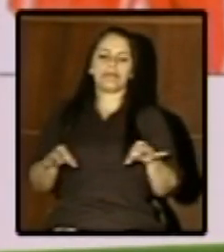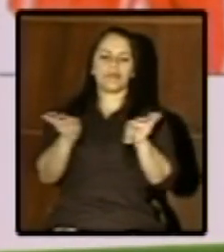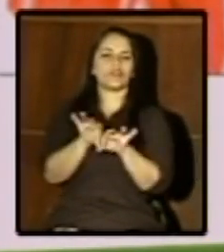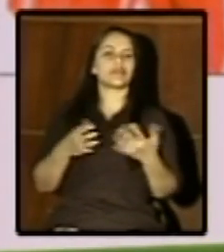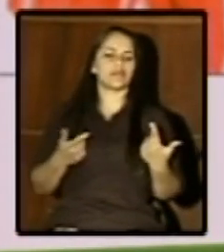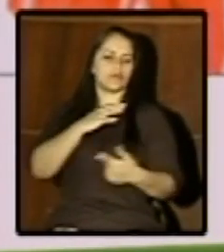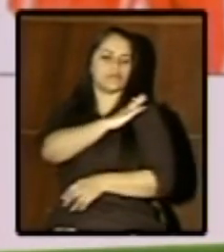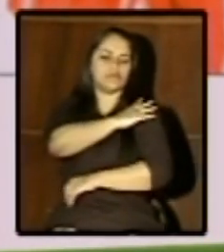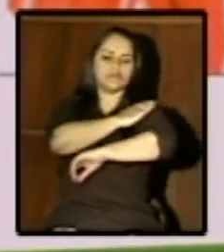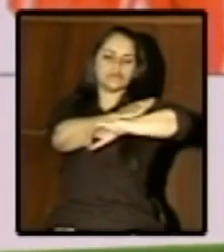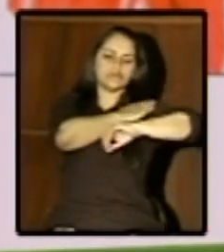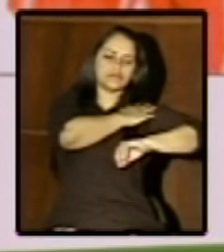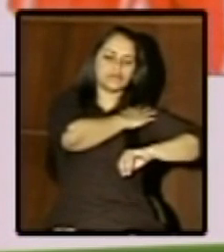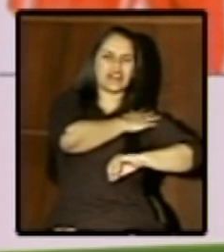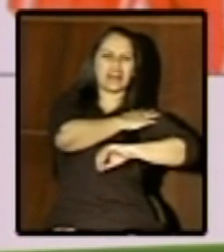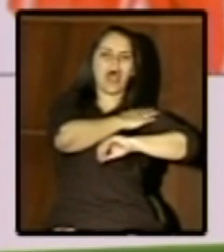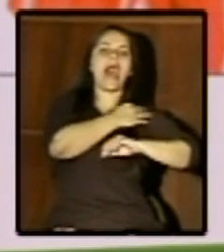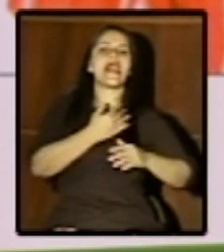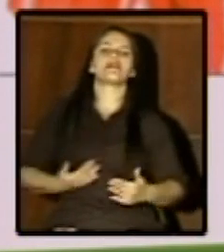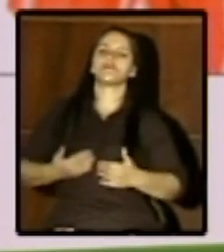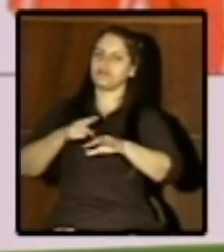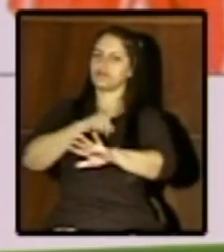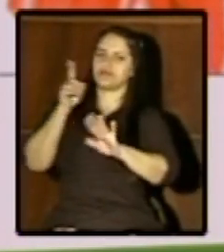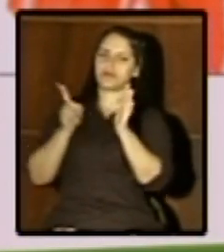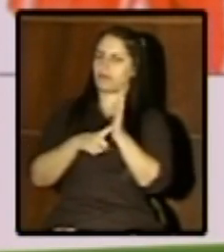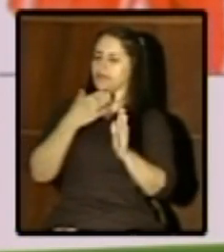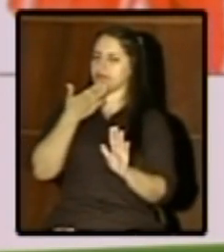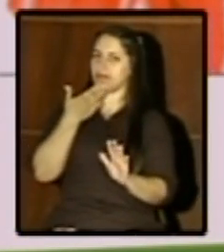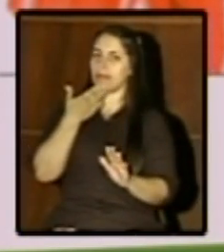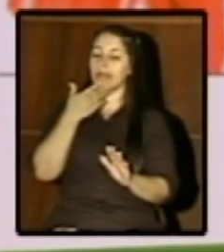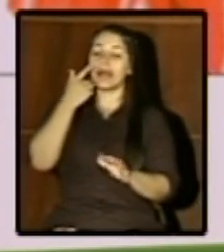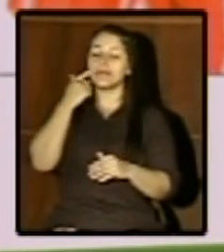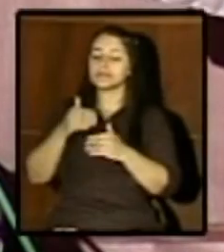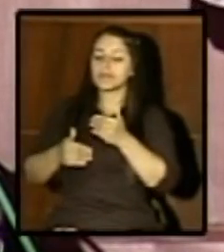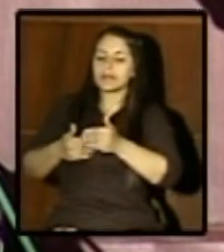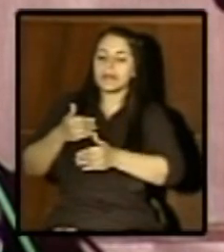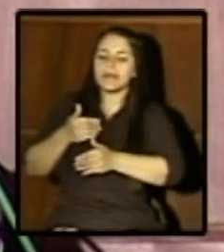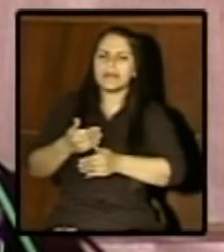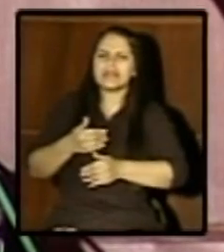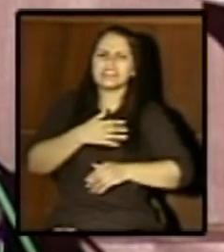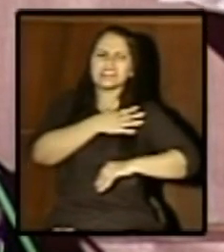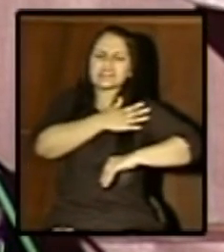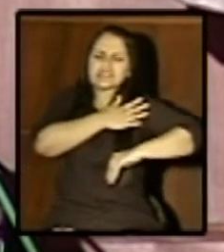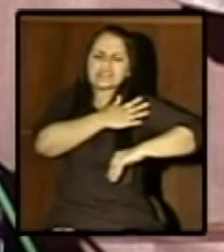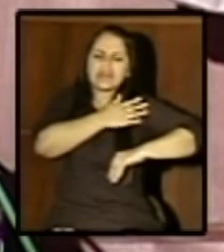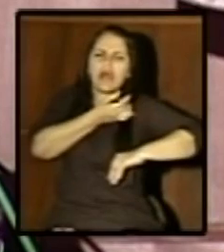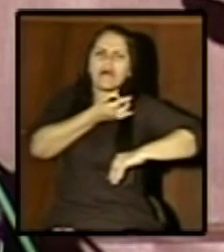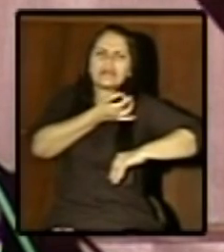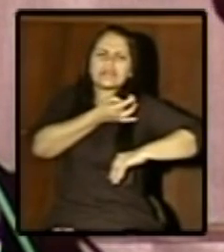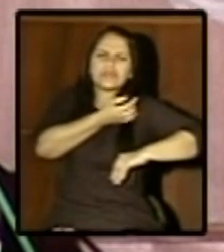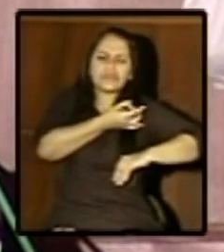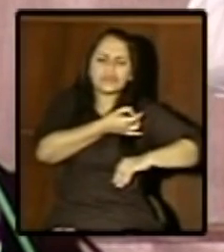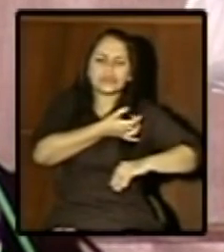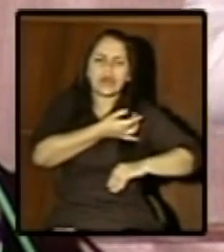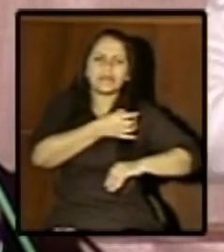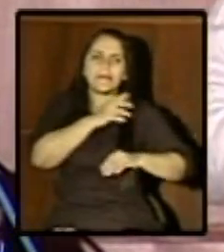grande que está aquí en el hombro, que le da la forma, y ese músculo es muy importante en los primeros 60 grados. Cuando yo estoy haciendo esto, ese músculo está